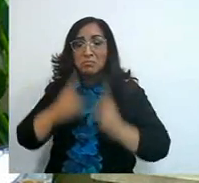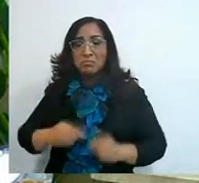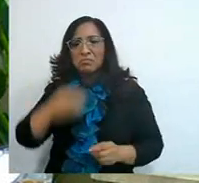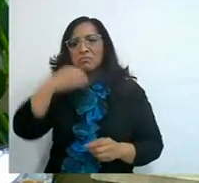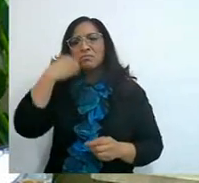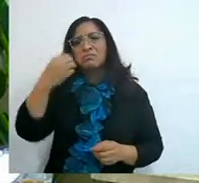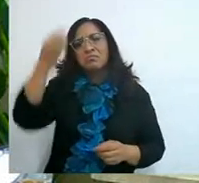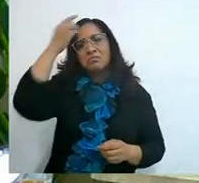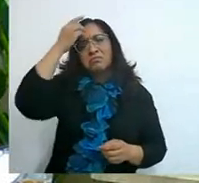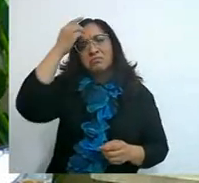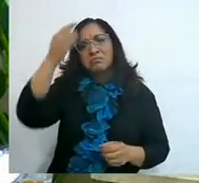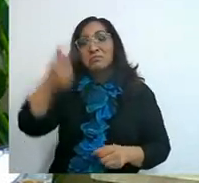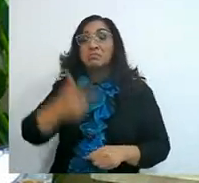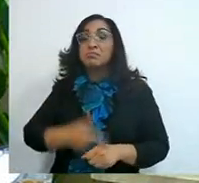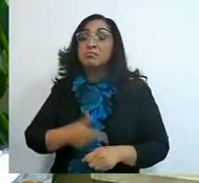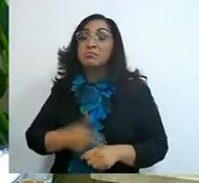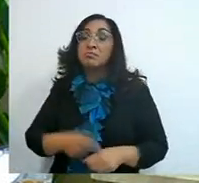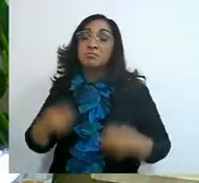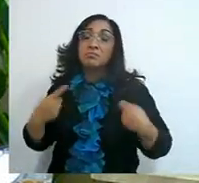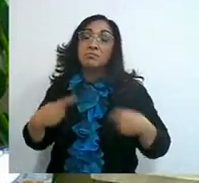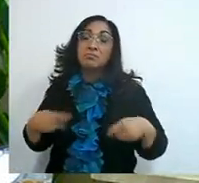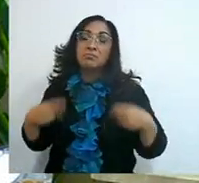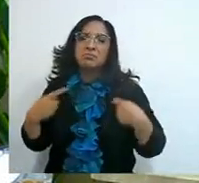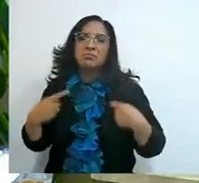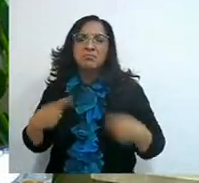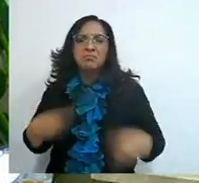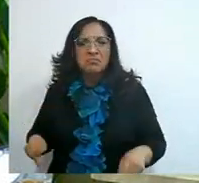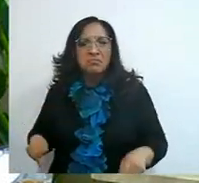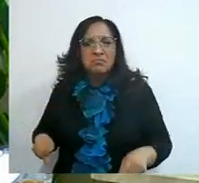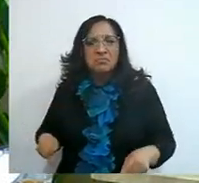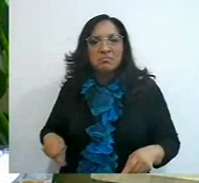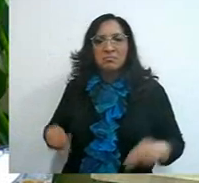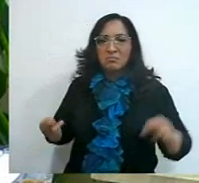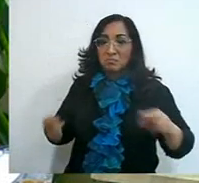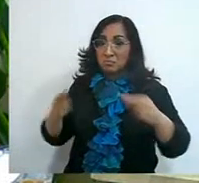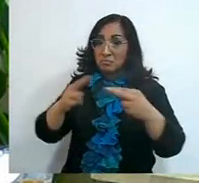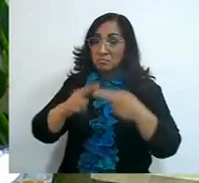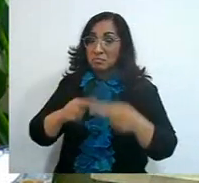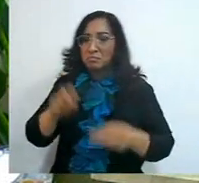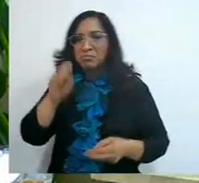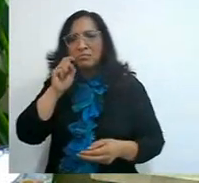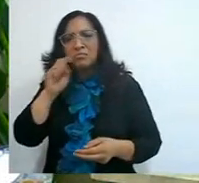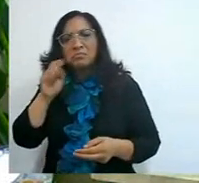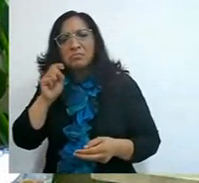Queremos que Dios sane a gente con enfermedades venéreas por fornicarias,